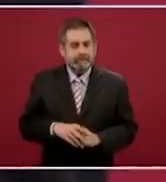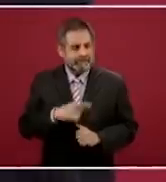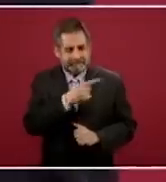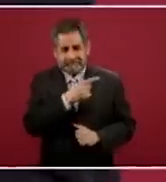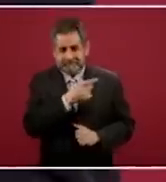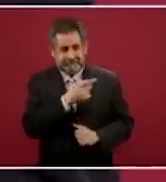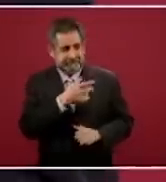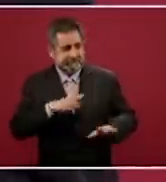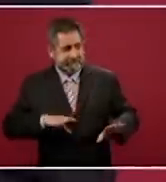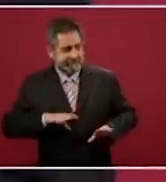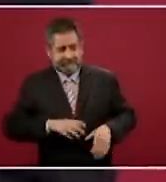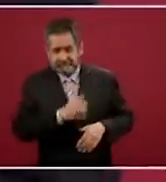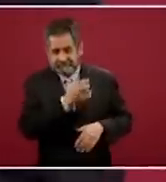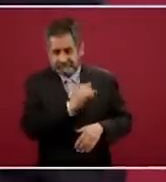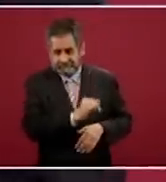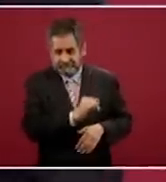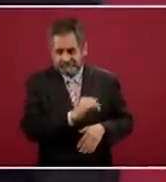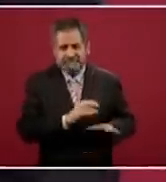actitudes, pues que bajemos, ¿no?